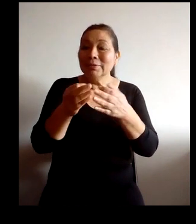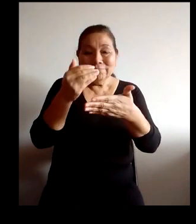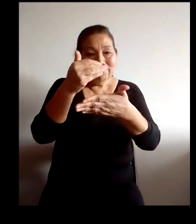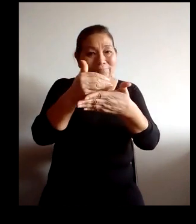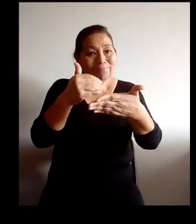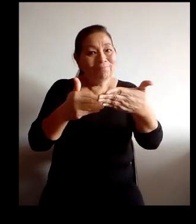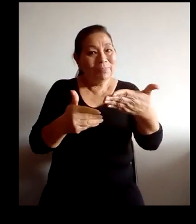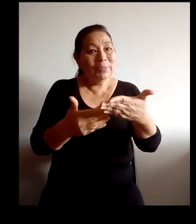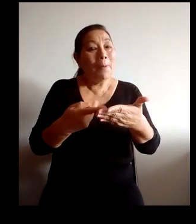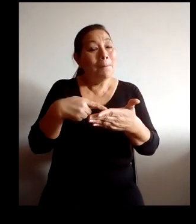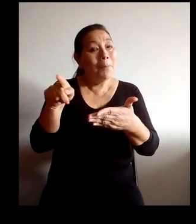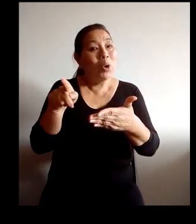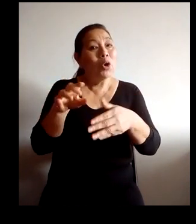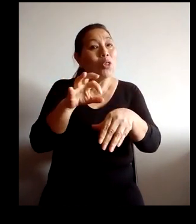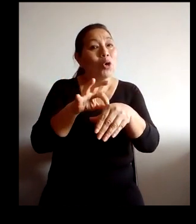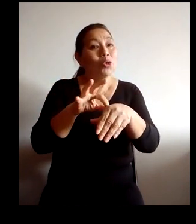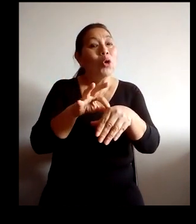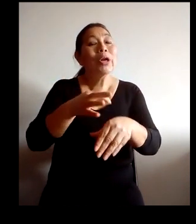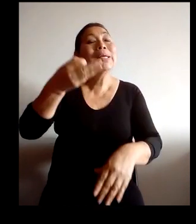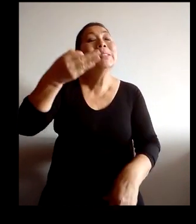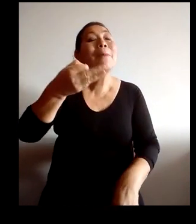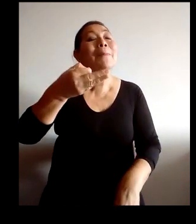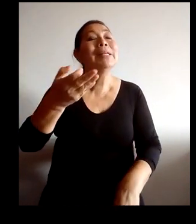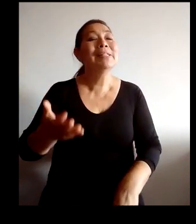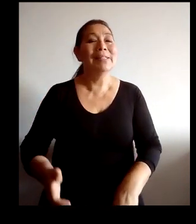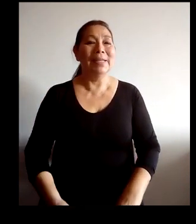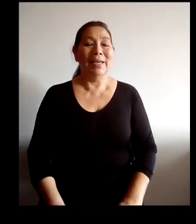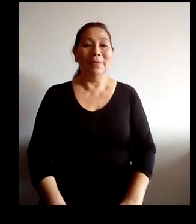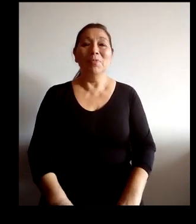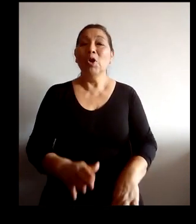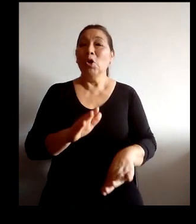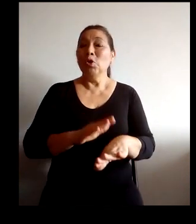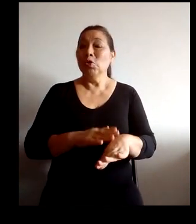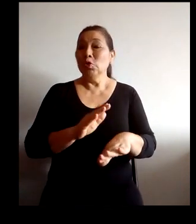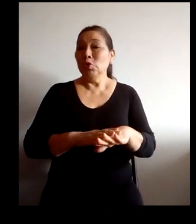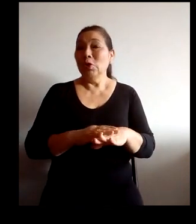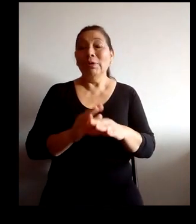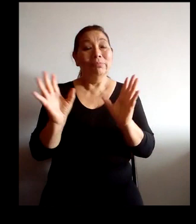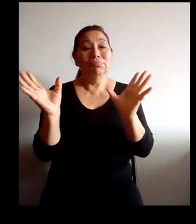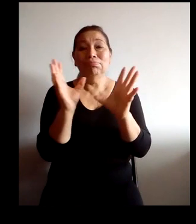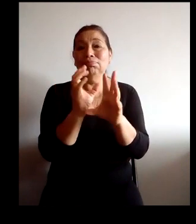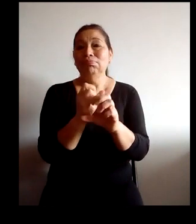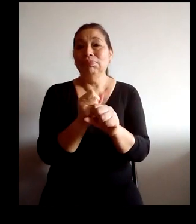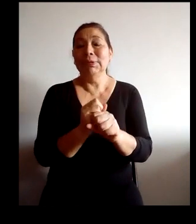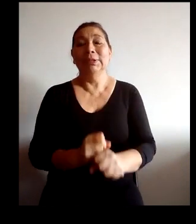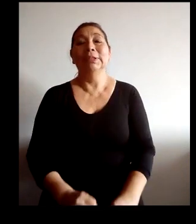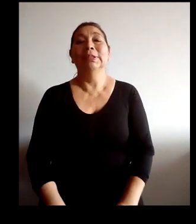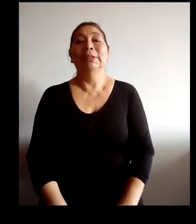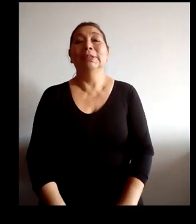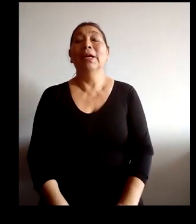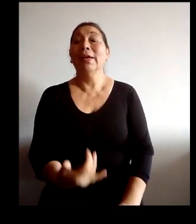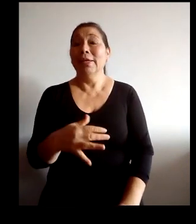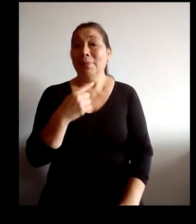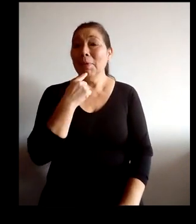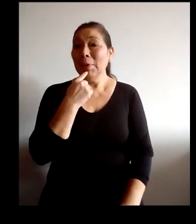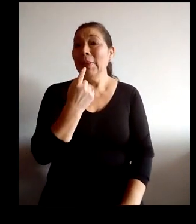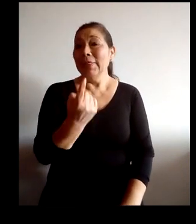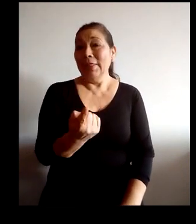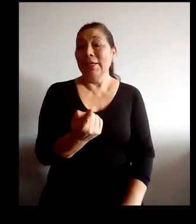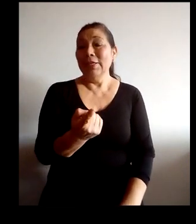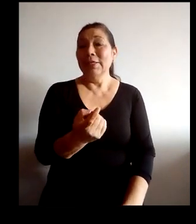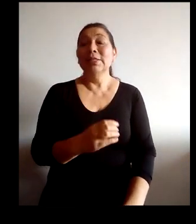concreto, lo que ya hemos venido sosteniendo, el doctor Carlos Tiza no cuenta con certificación, y asimismo hemos encontrado otra